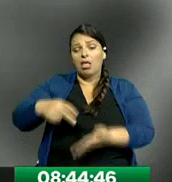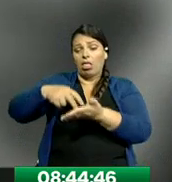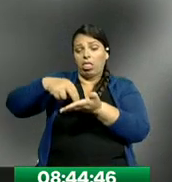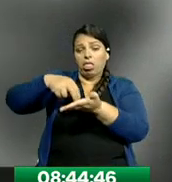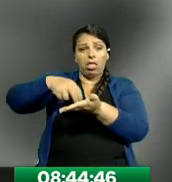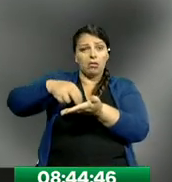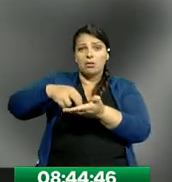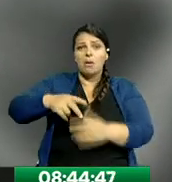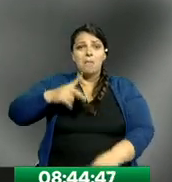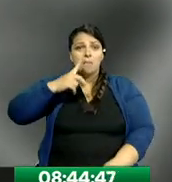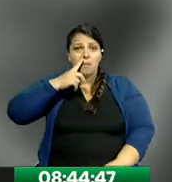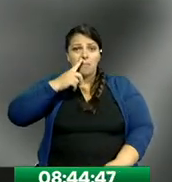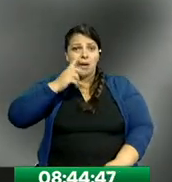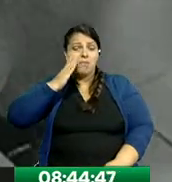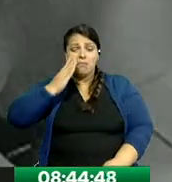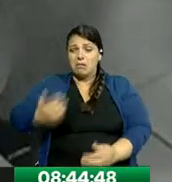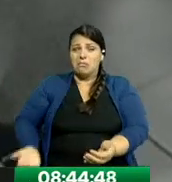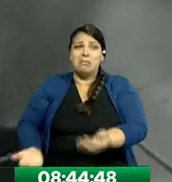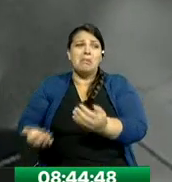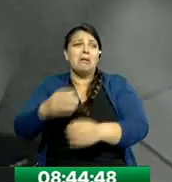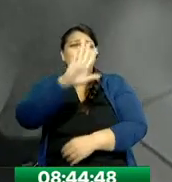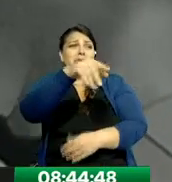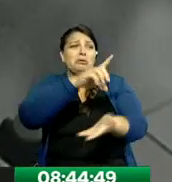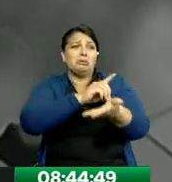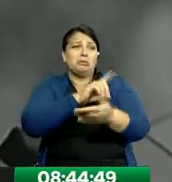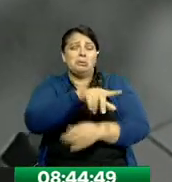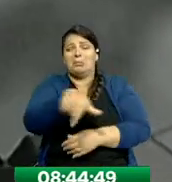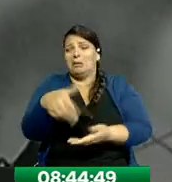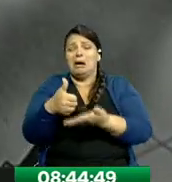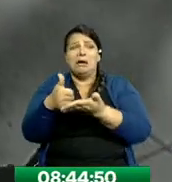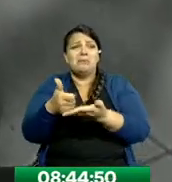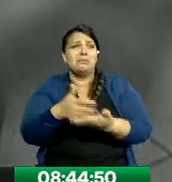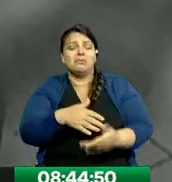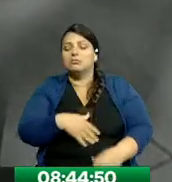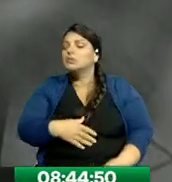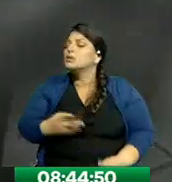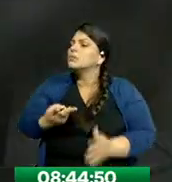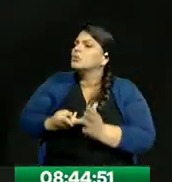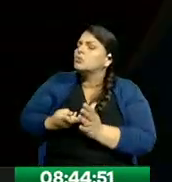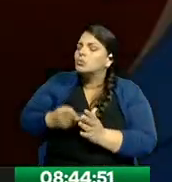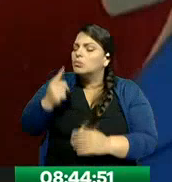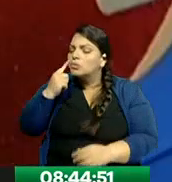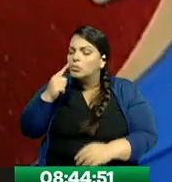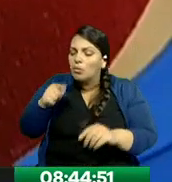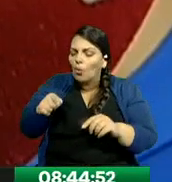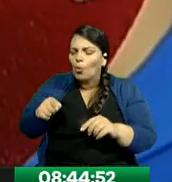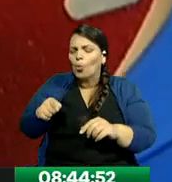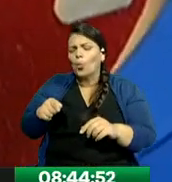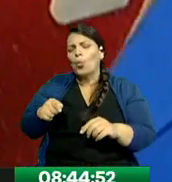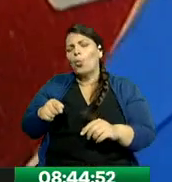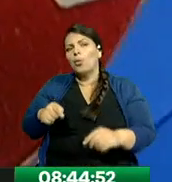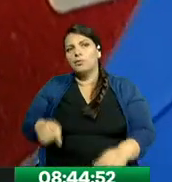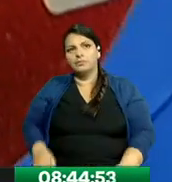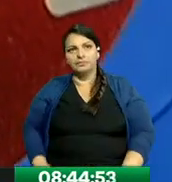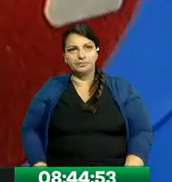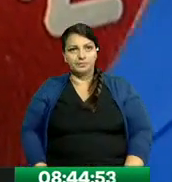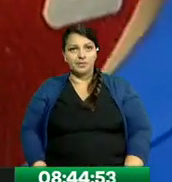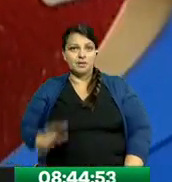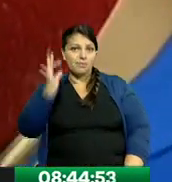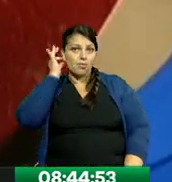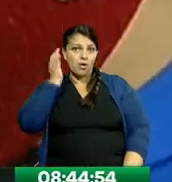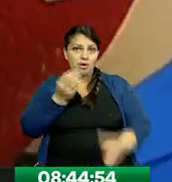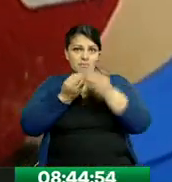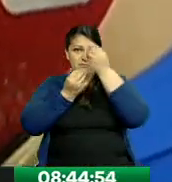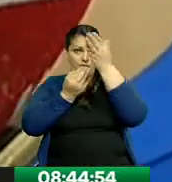determinó lo grave del problema, lo que le había hecho un perro a ese niño de 10 años en sus genitales. Mami, me mordió